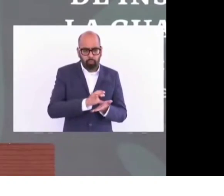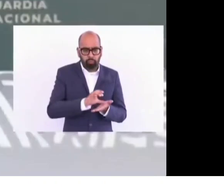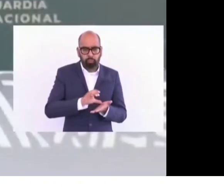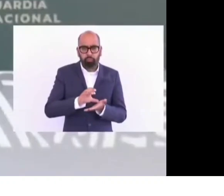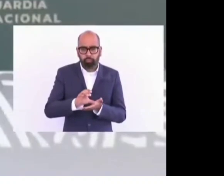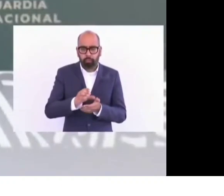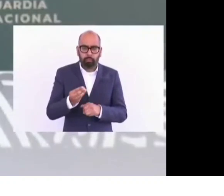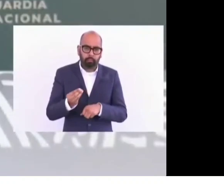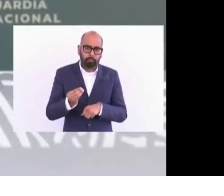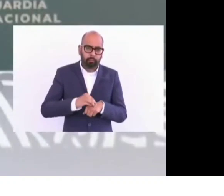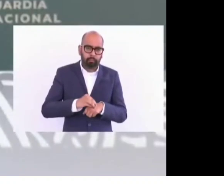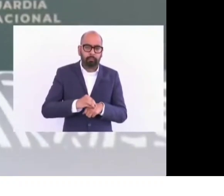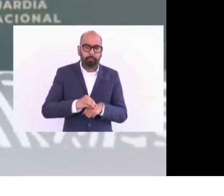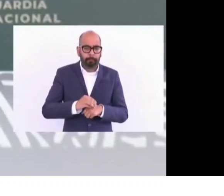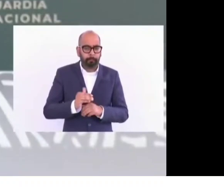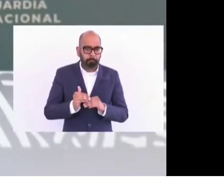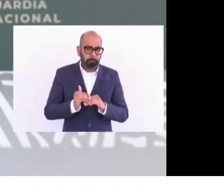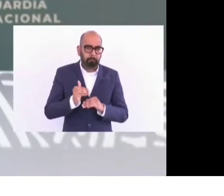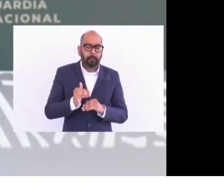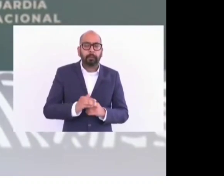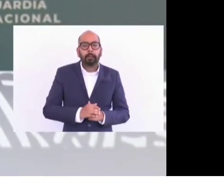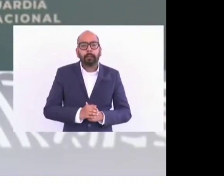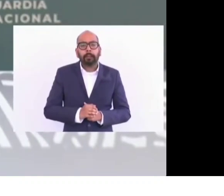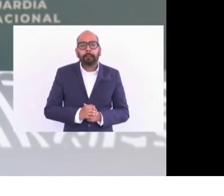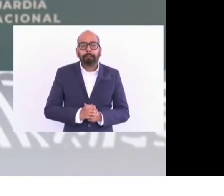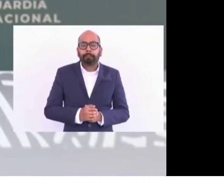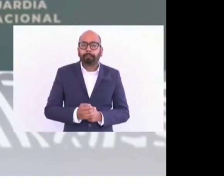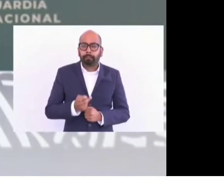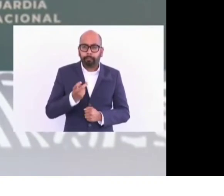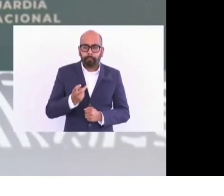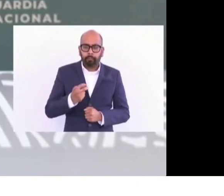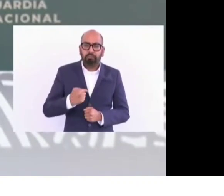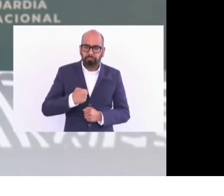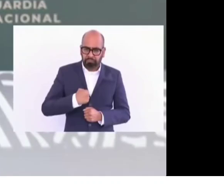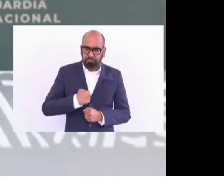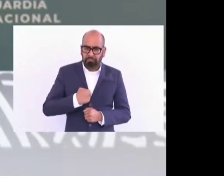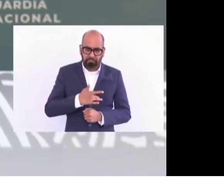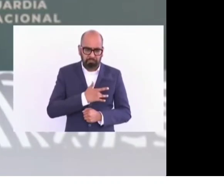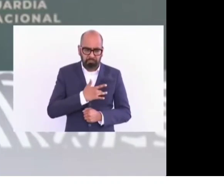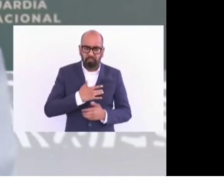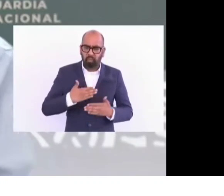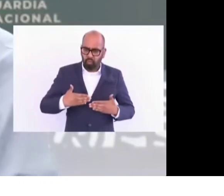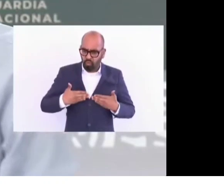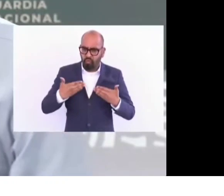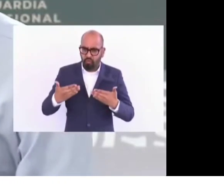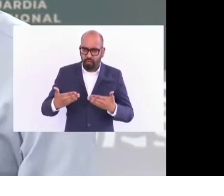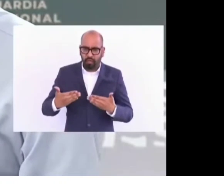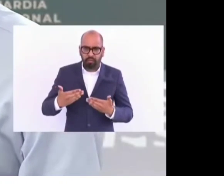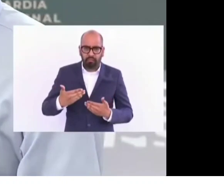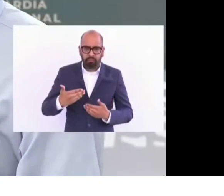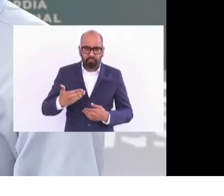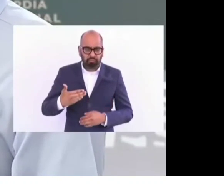aumento. Entonces, por eso tengo mucha confianza, tengo fe en que vamos a